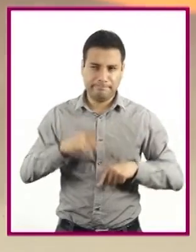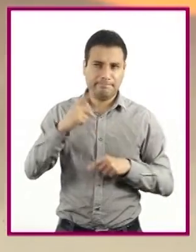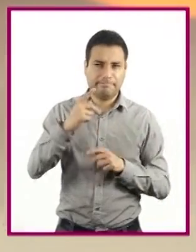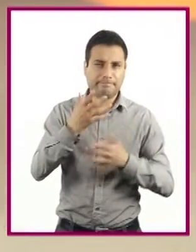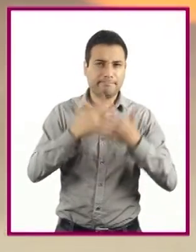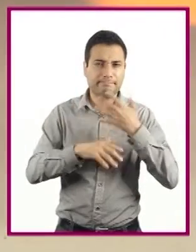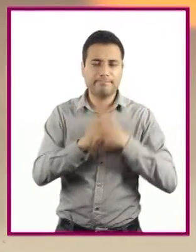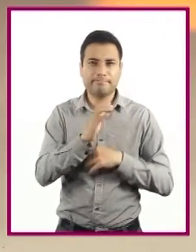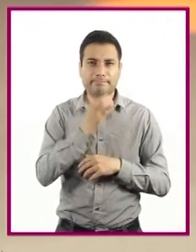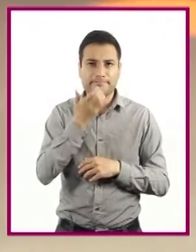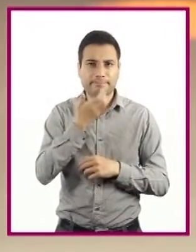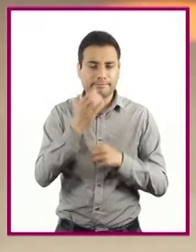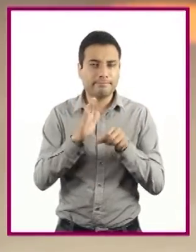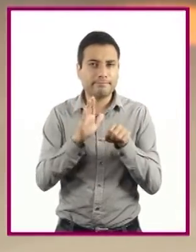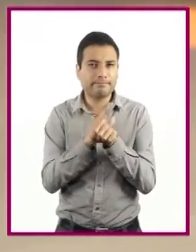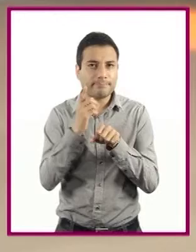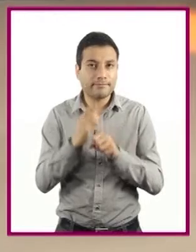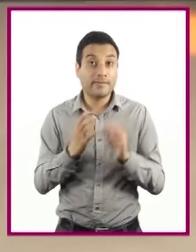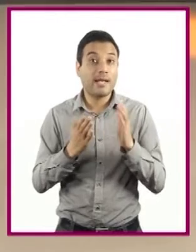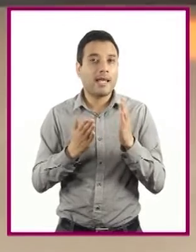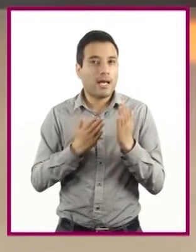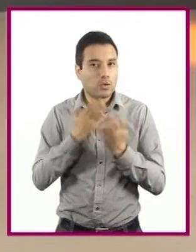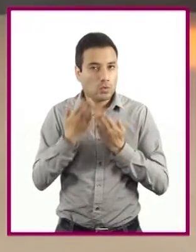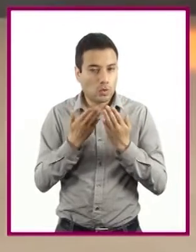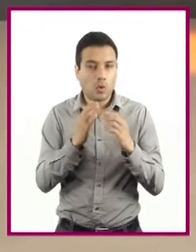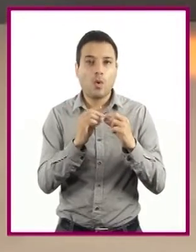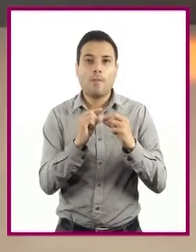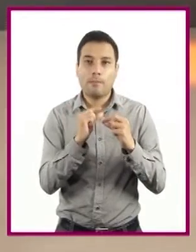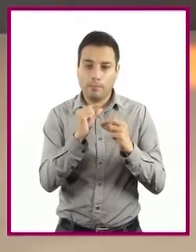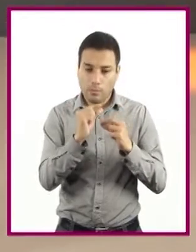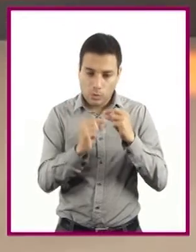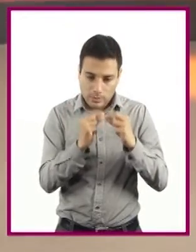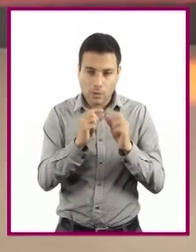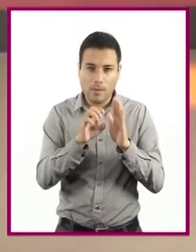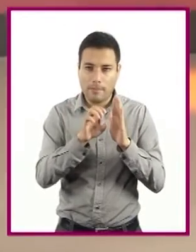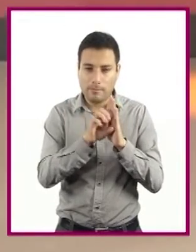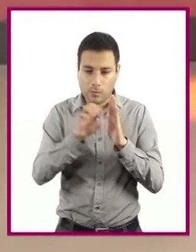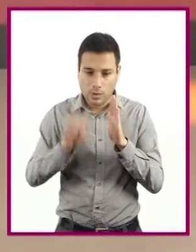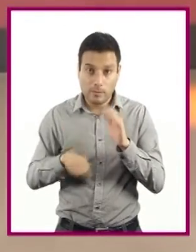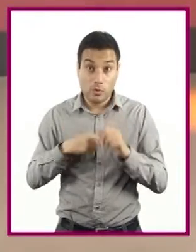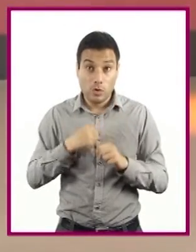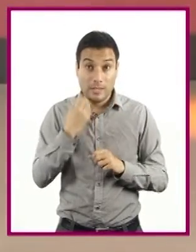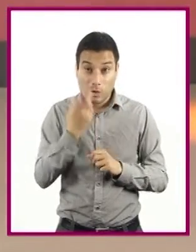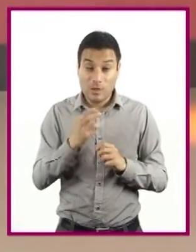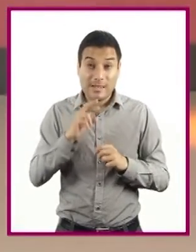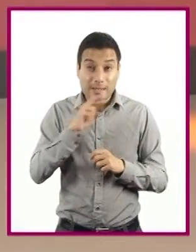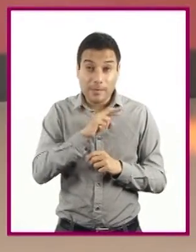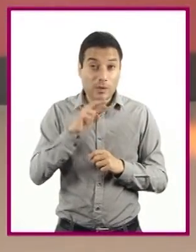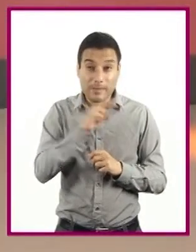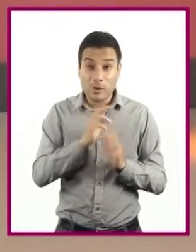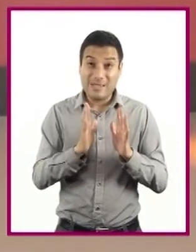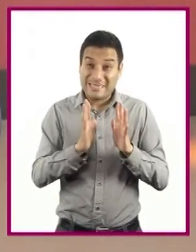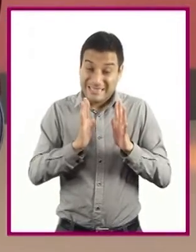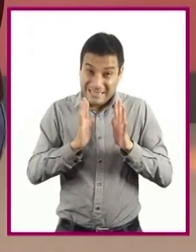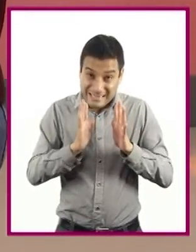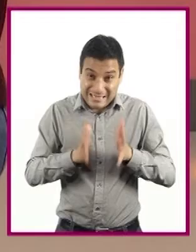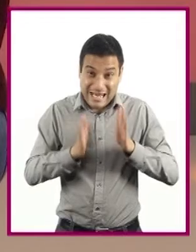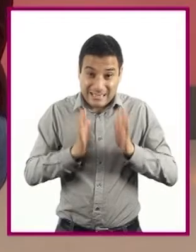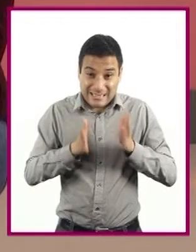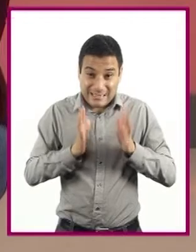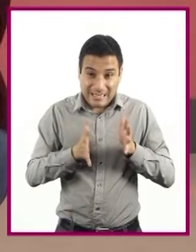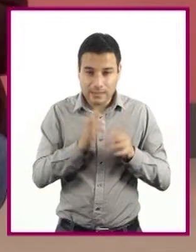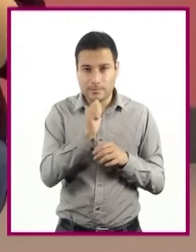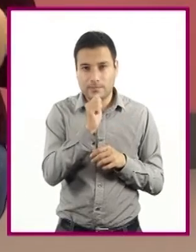El estudio es un proceso paulatino y si uno trata de apresurarlo para obtener resultados en tiempos